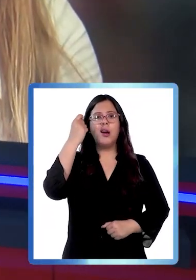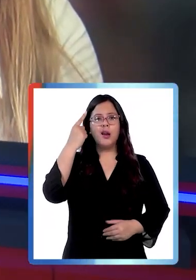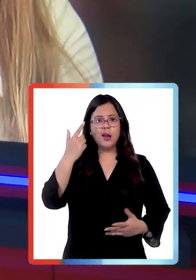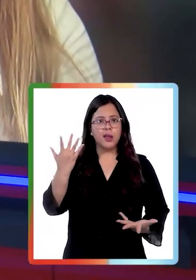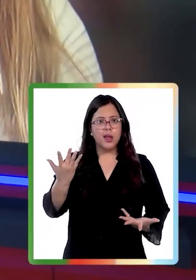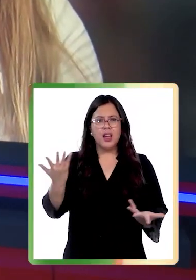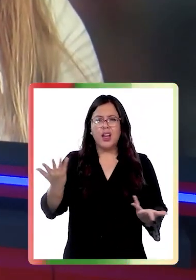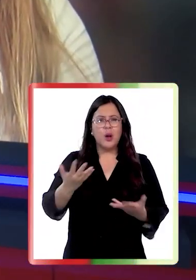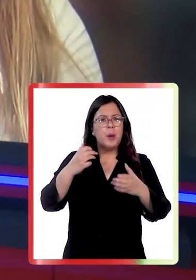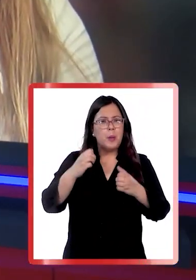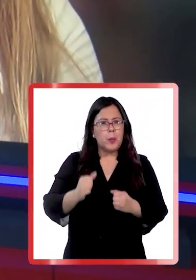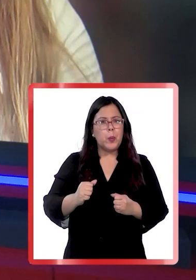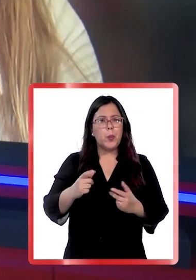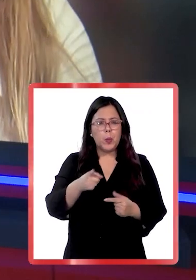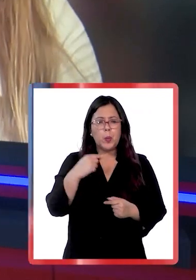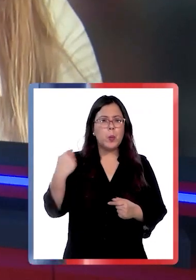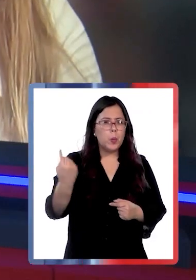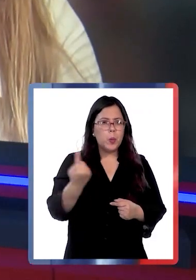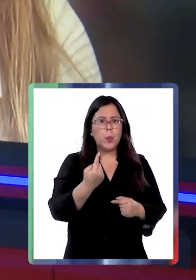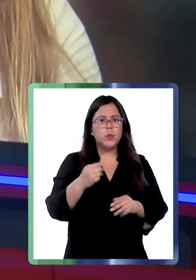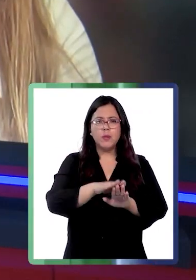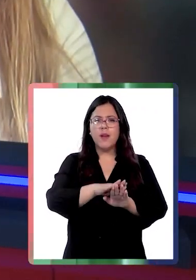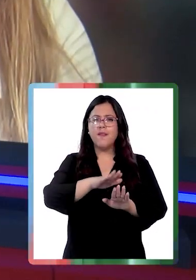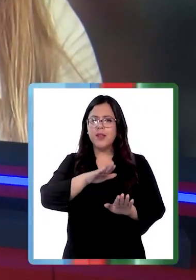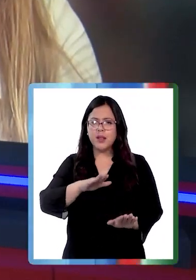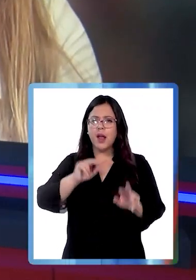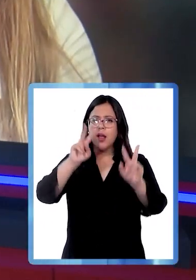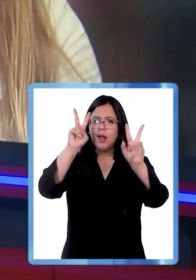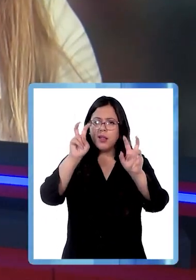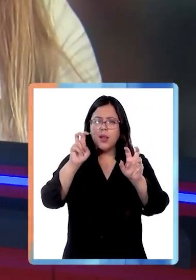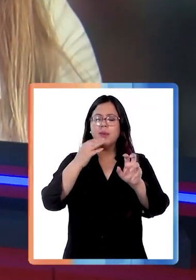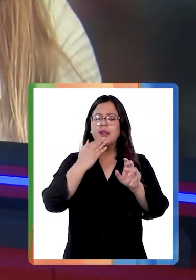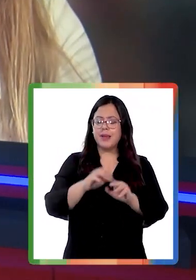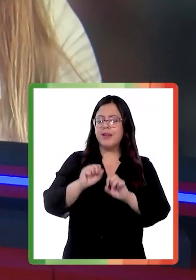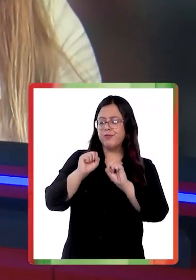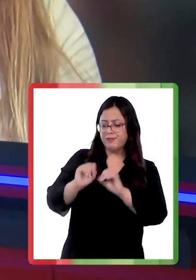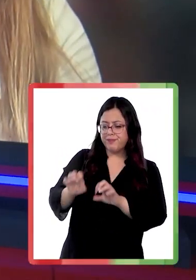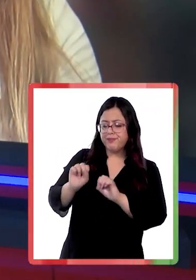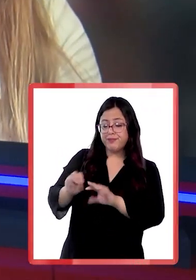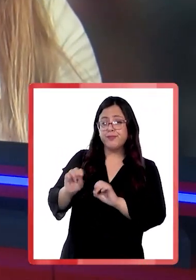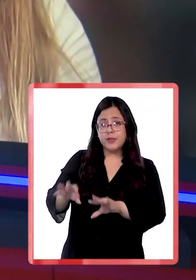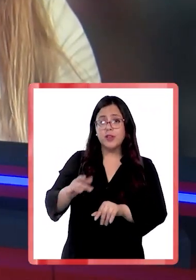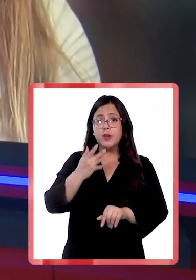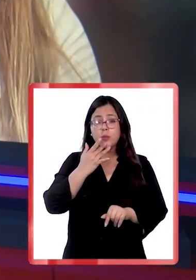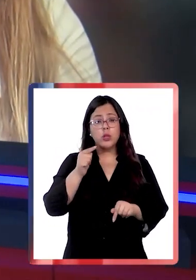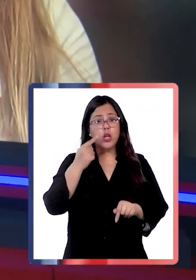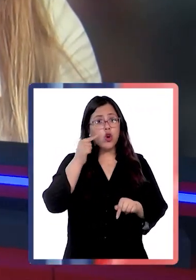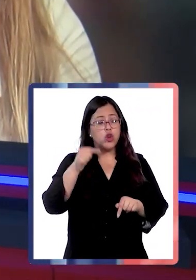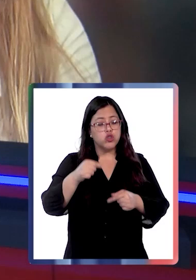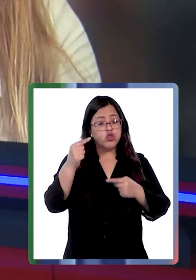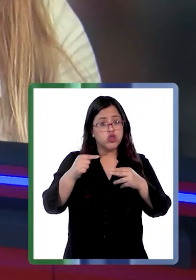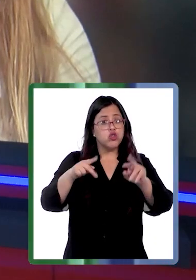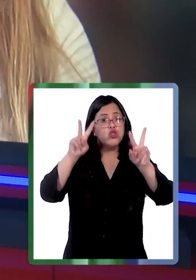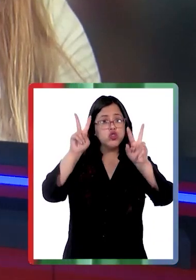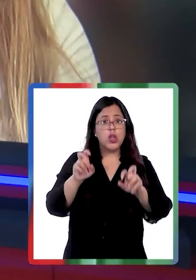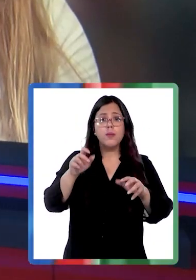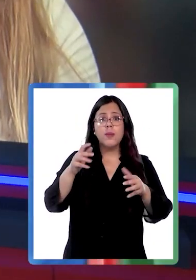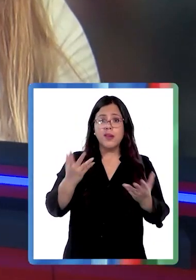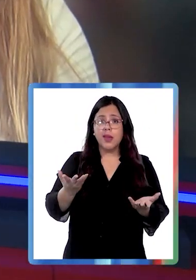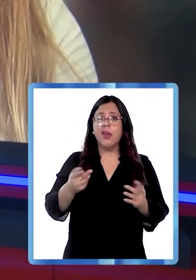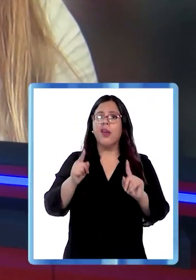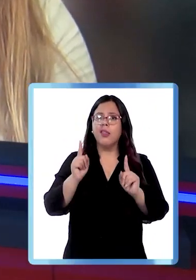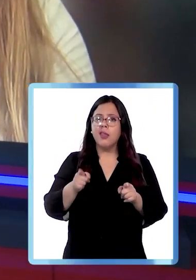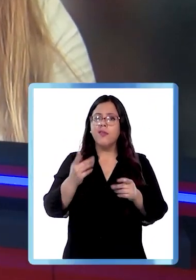tenga en consideración. ¿Cómo podemos hacer nosotros para prevenir por un lado y para educar por otro lado? Porque asumo que son